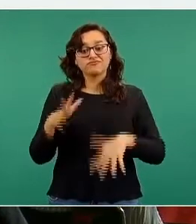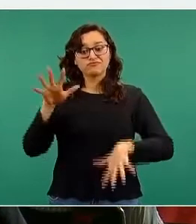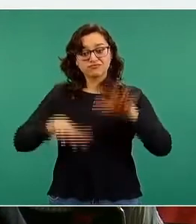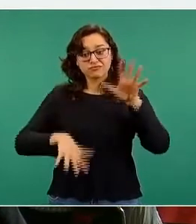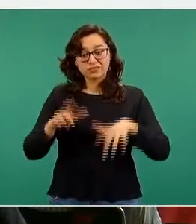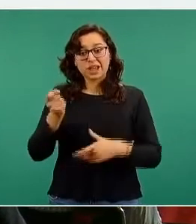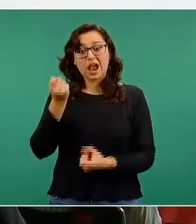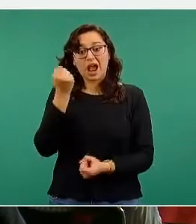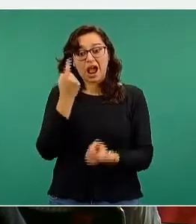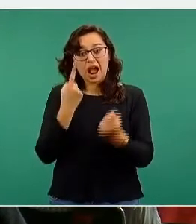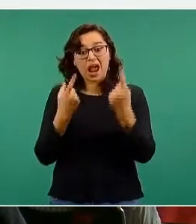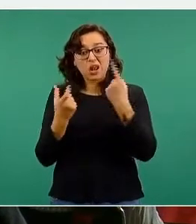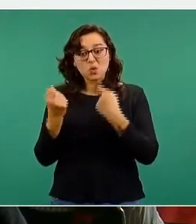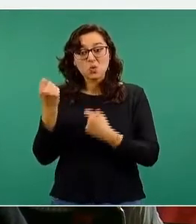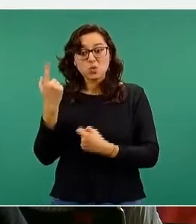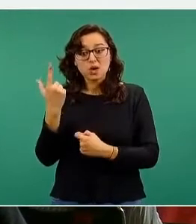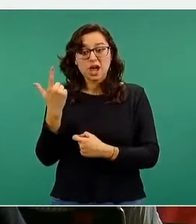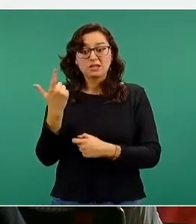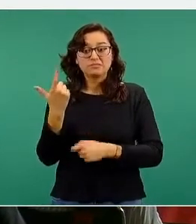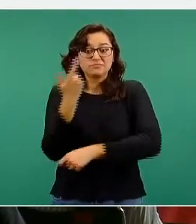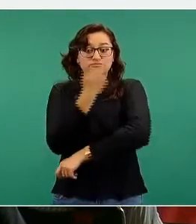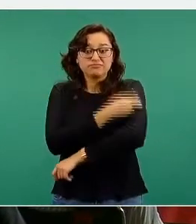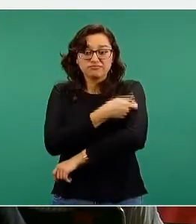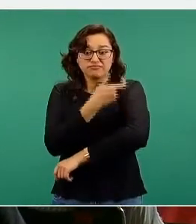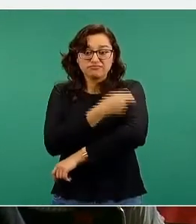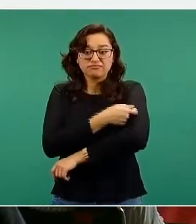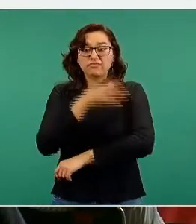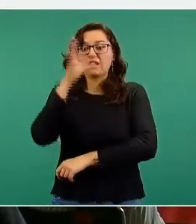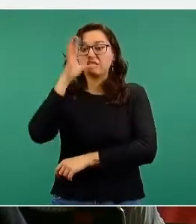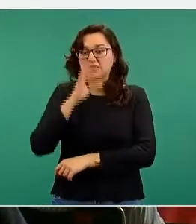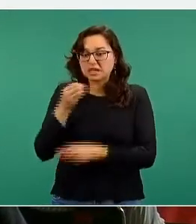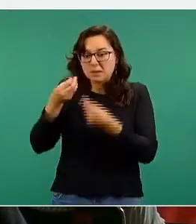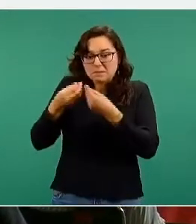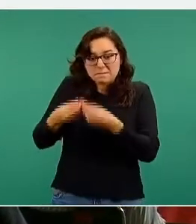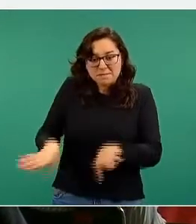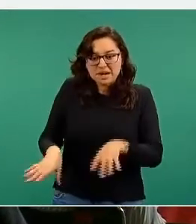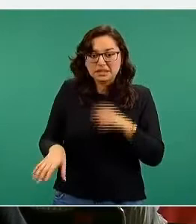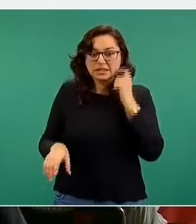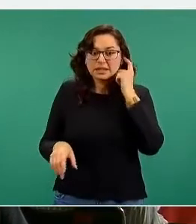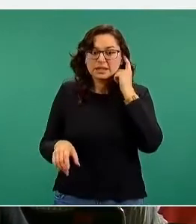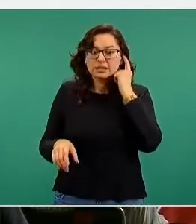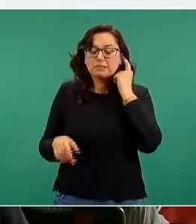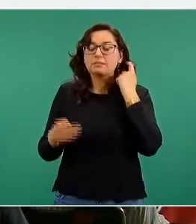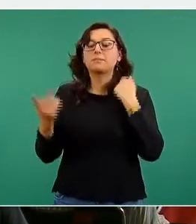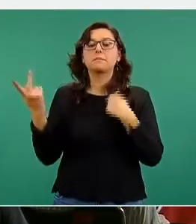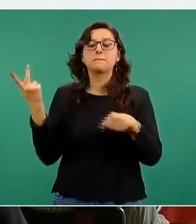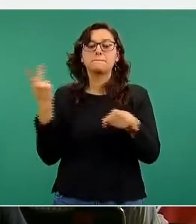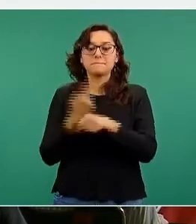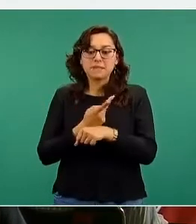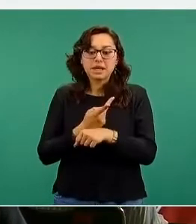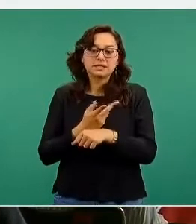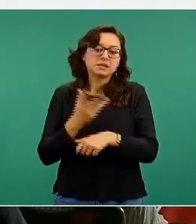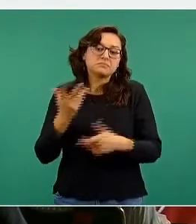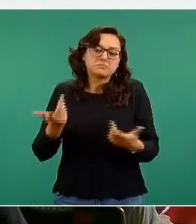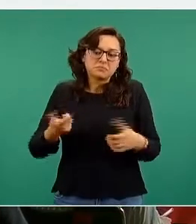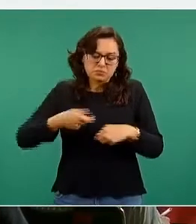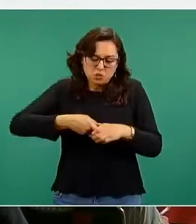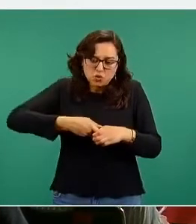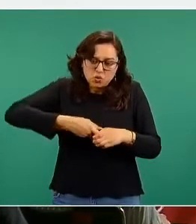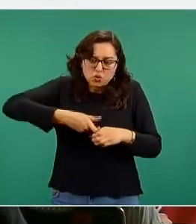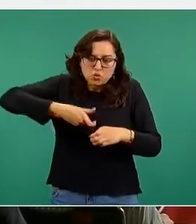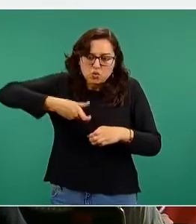se logra llenar por completo la jeringa con la última dosis en el frasquito de 5 dosis. Esto es convencional. De